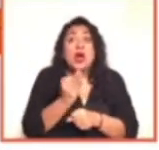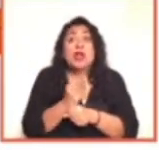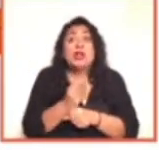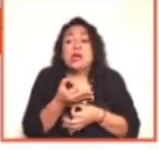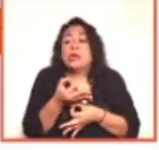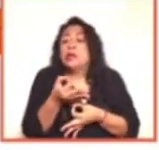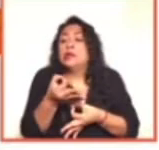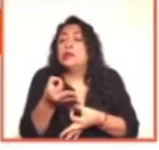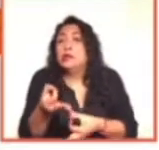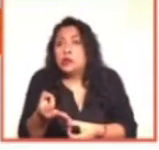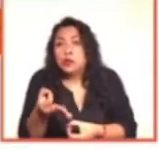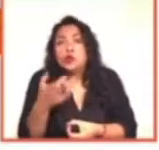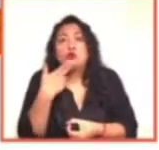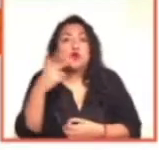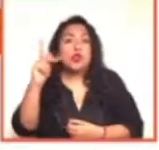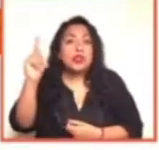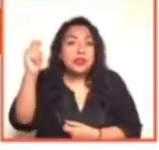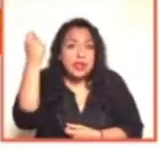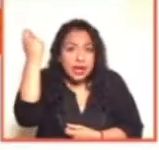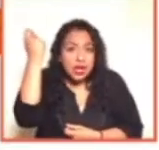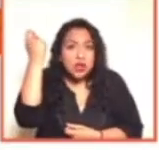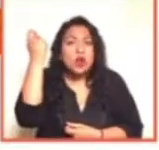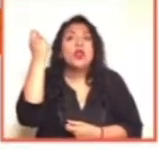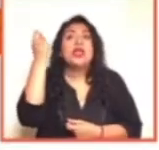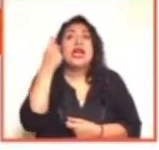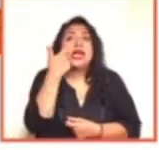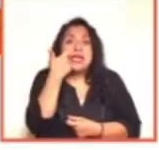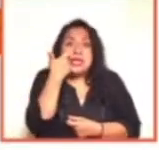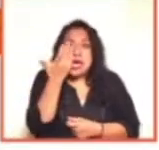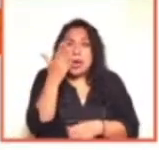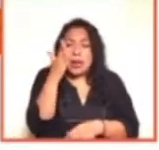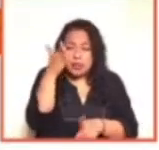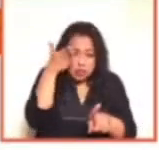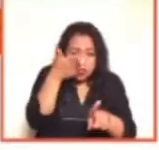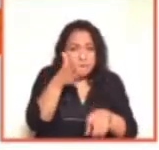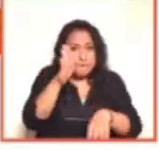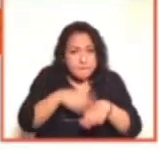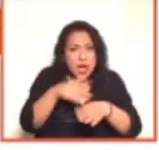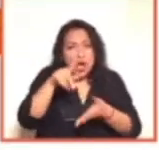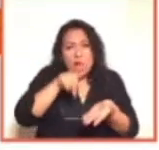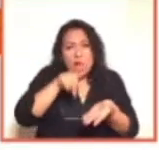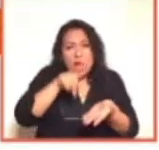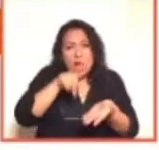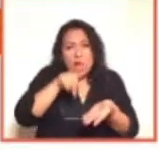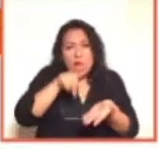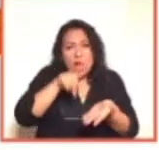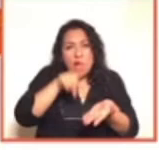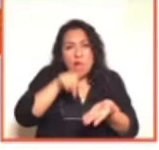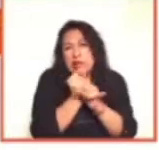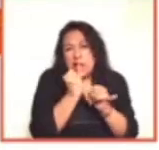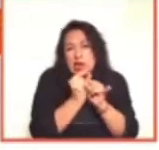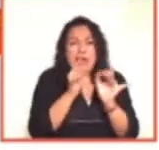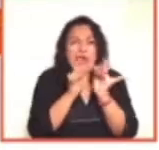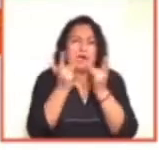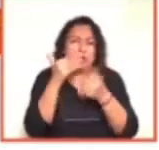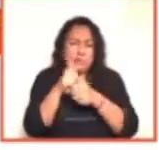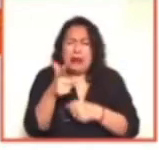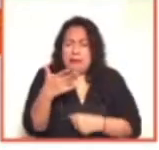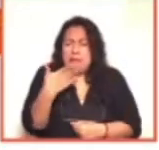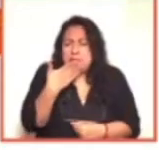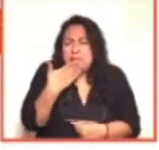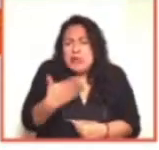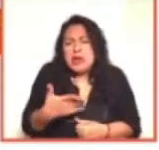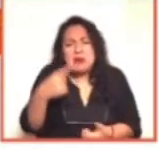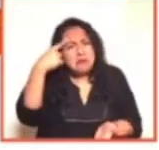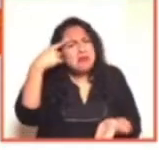las cuestiones tecnológicas, quieren estar más adentrados en las redes sociales. Y pues está bien. Yo creo que tiene